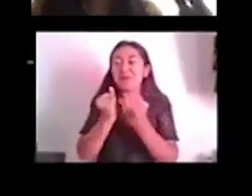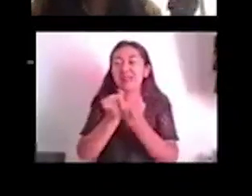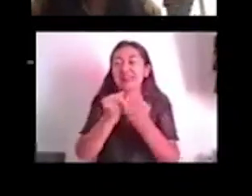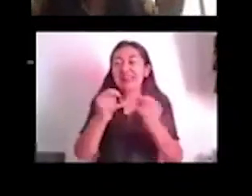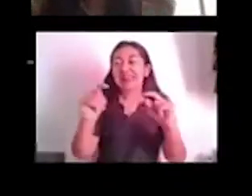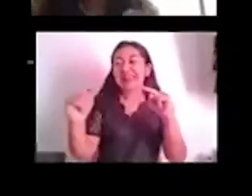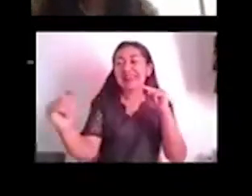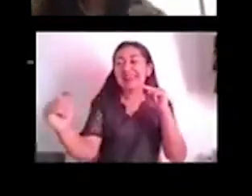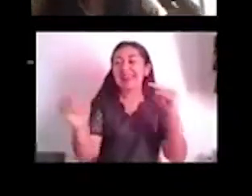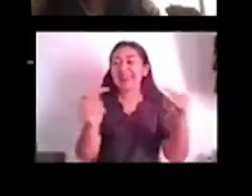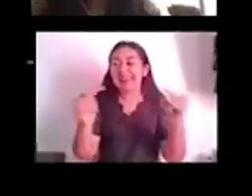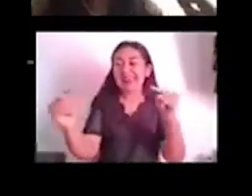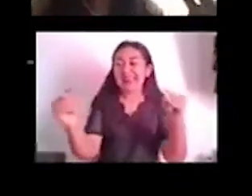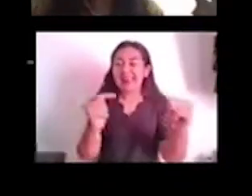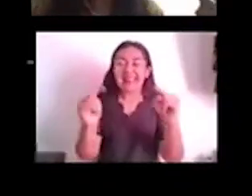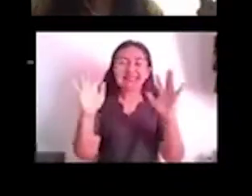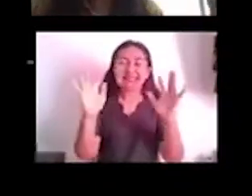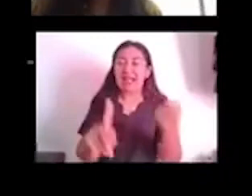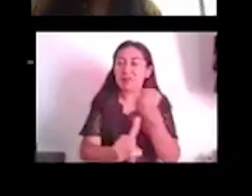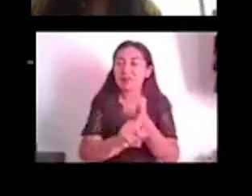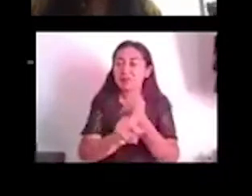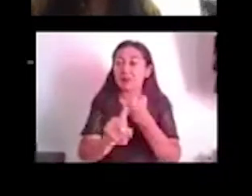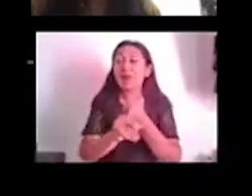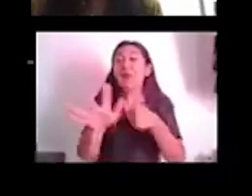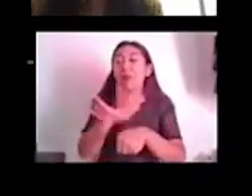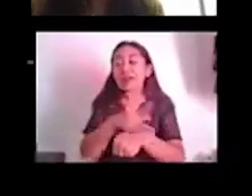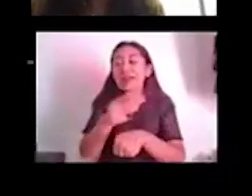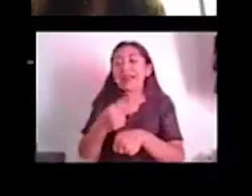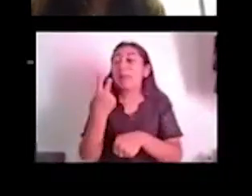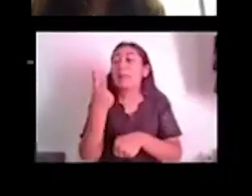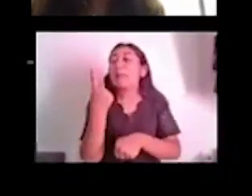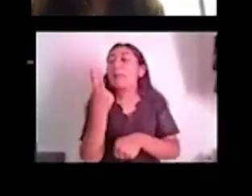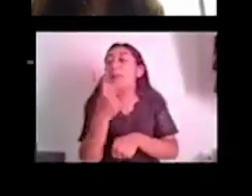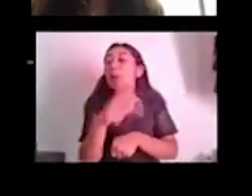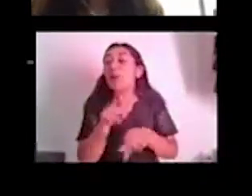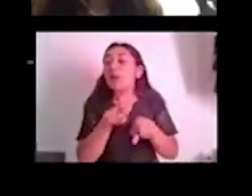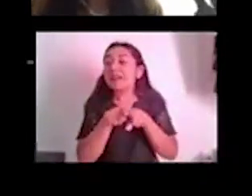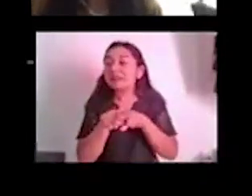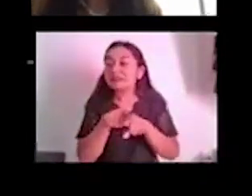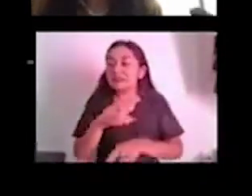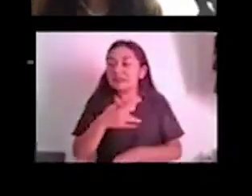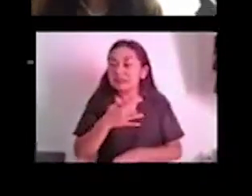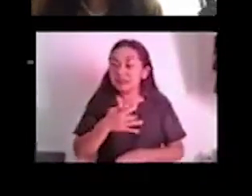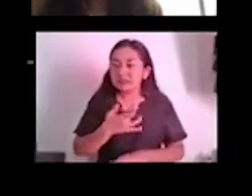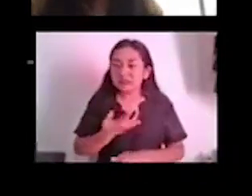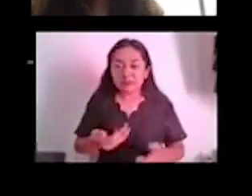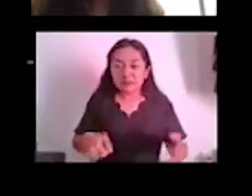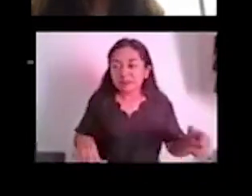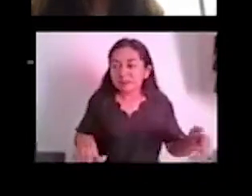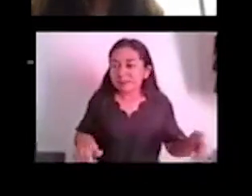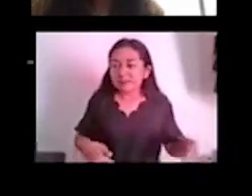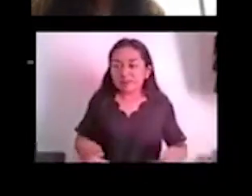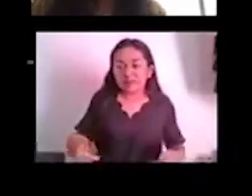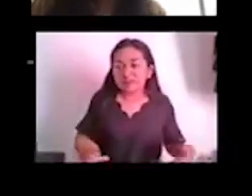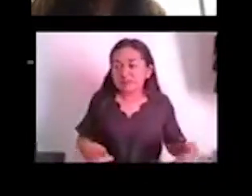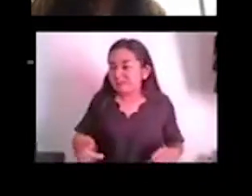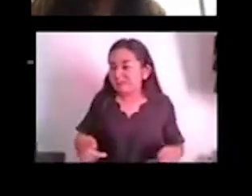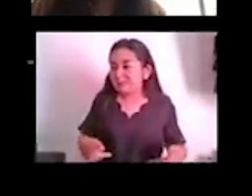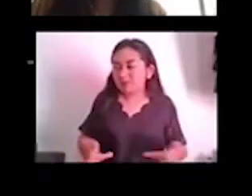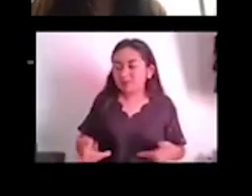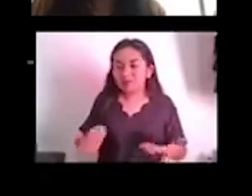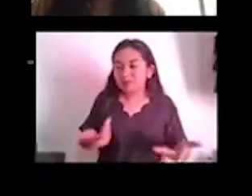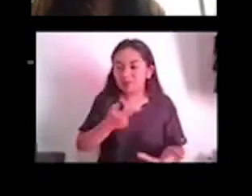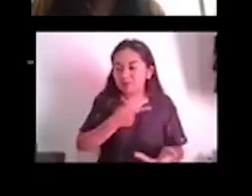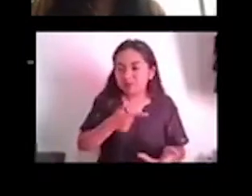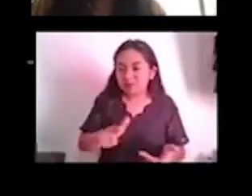tenochca por tener un hermano incómodo, digamos, un hermano rival tan cerca de ellos